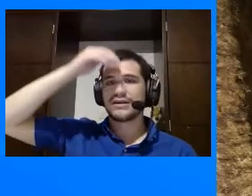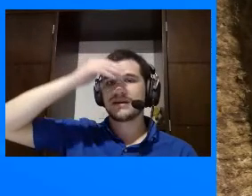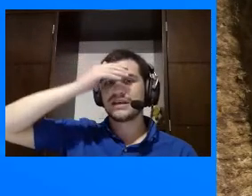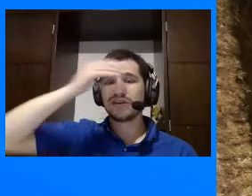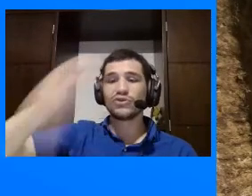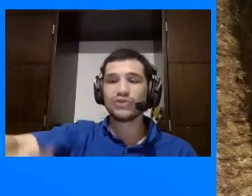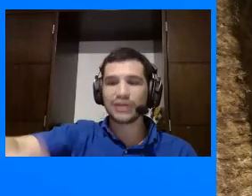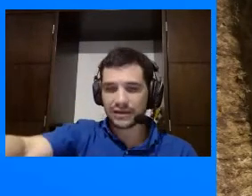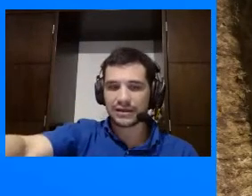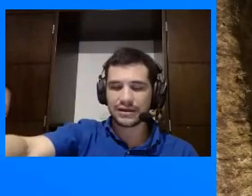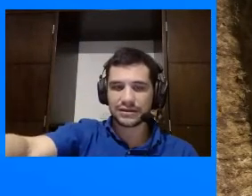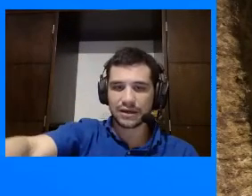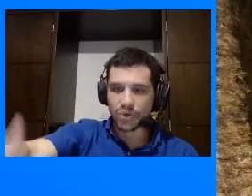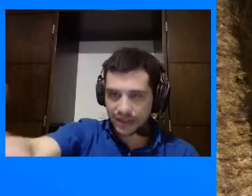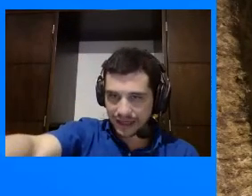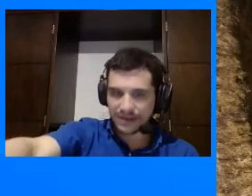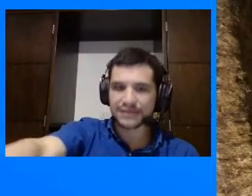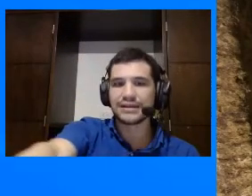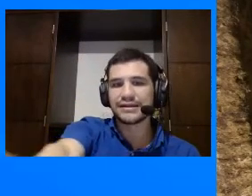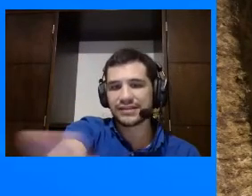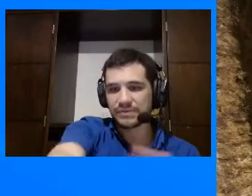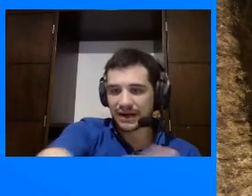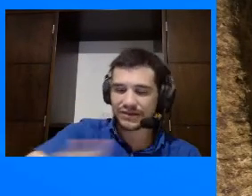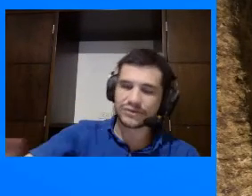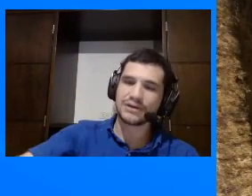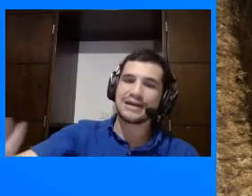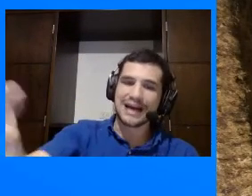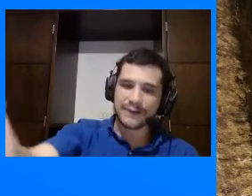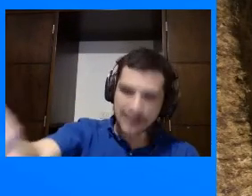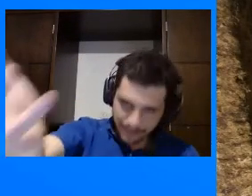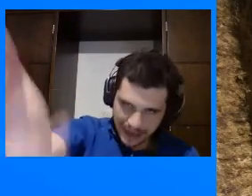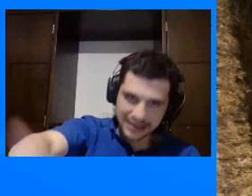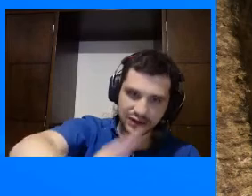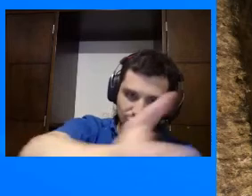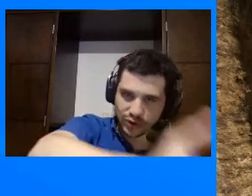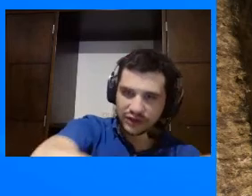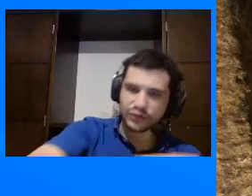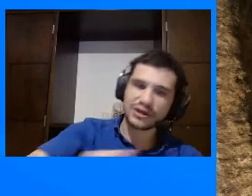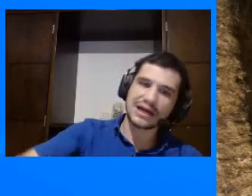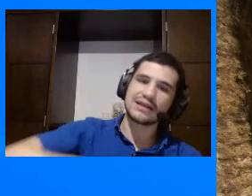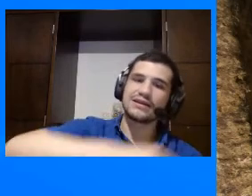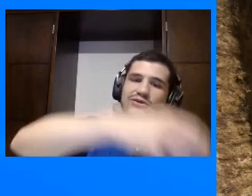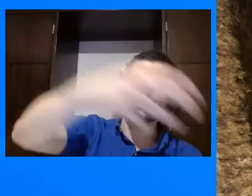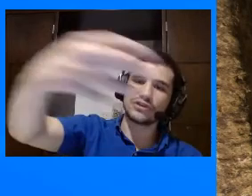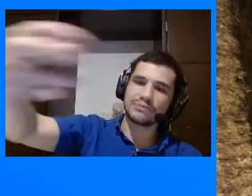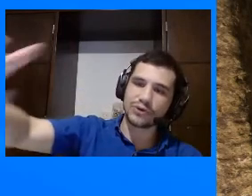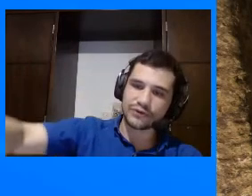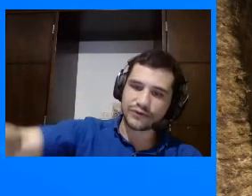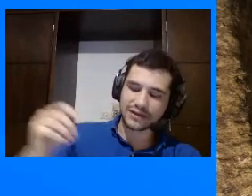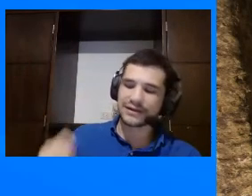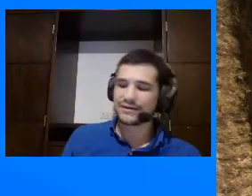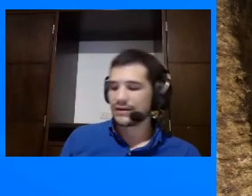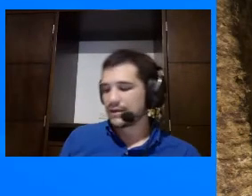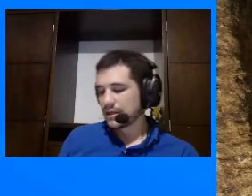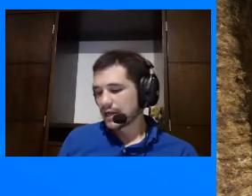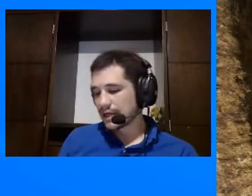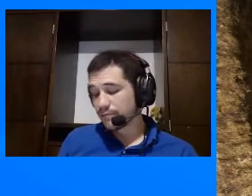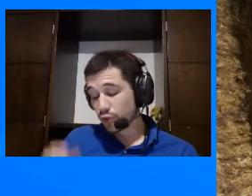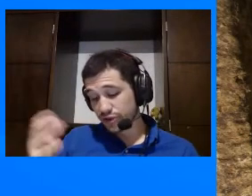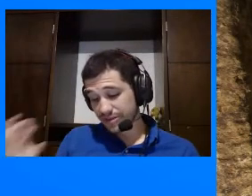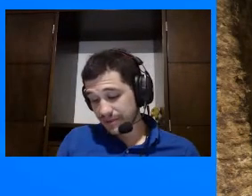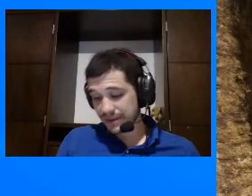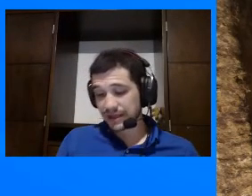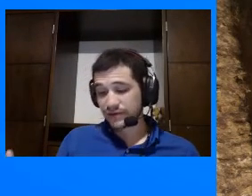pieza, en donde teóricamente en este espacio había varias urnas funerarias y otro tipo de ofrendas.